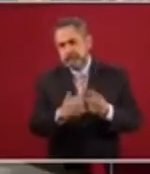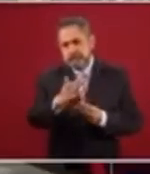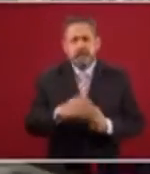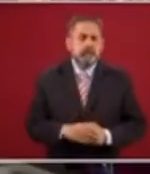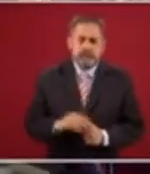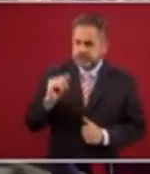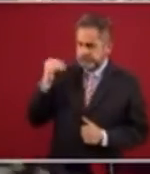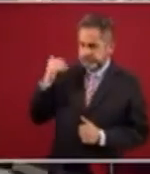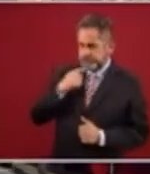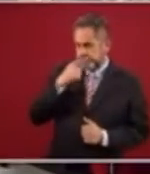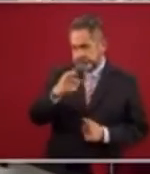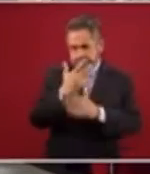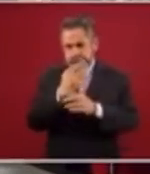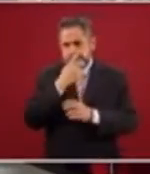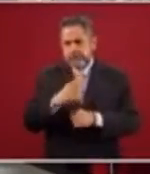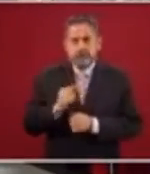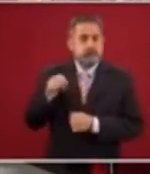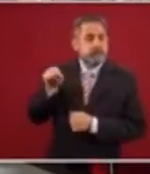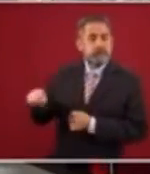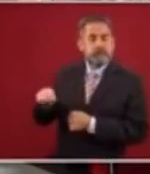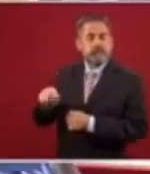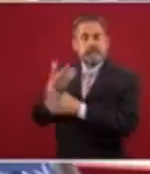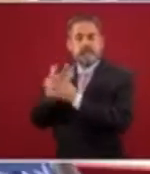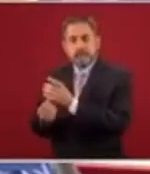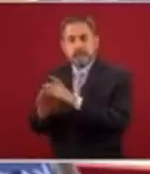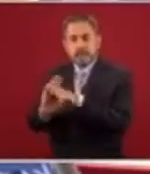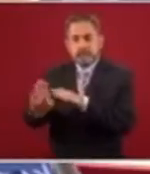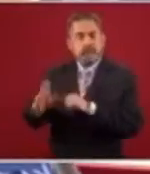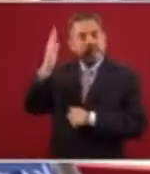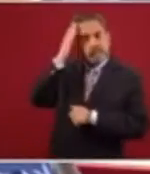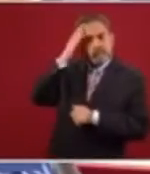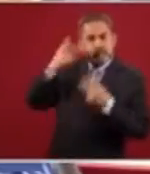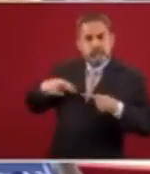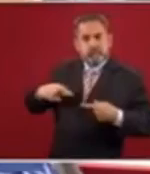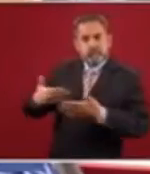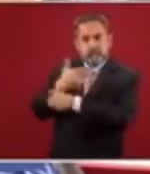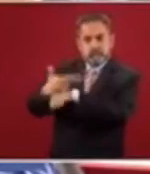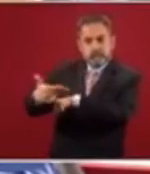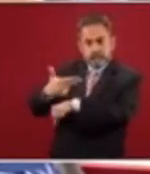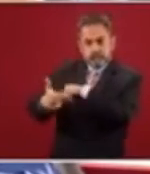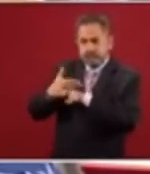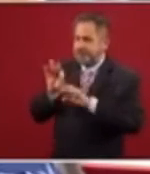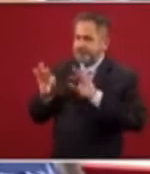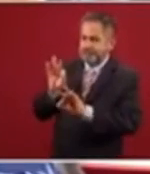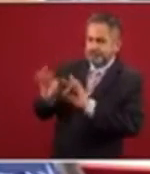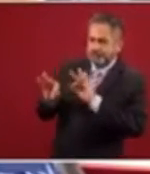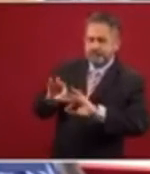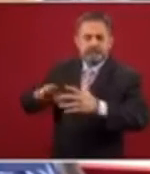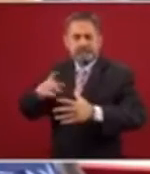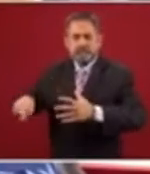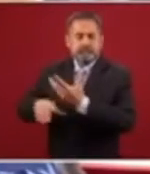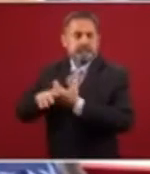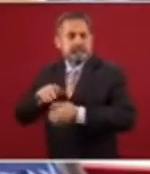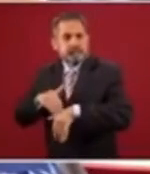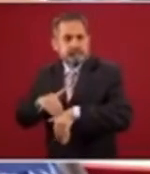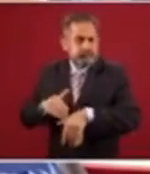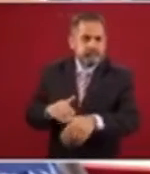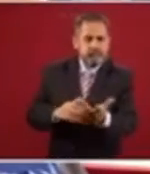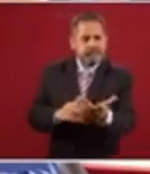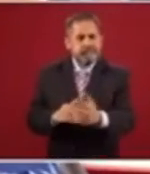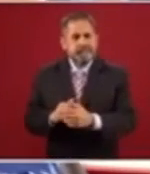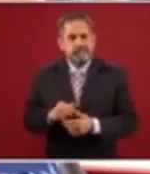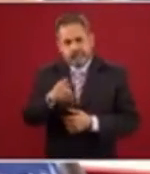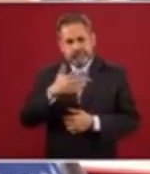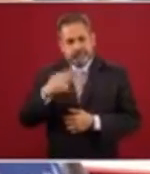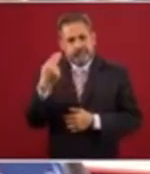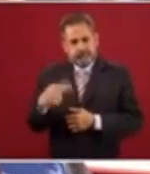Usted dijo hace unos días que detrás de la última caravana migrante hay líderes hondureños que están manipulando con intereses políticos a los migrantes. Nos gustaría saber si